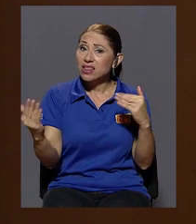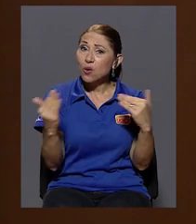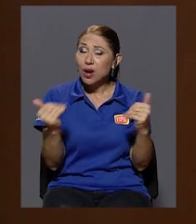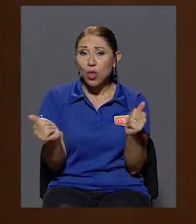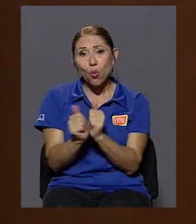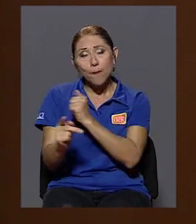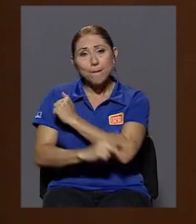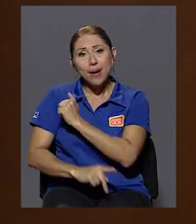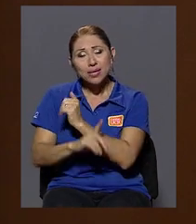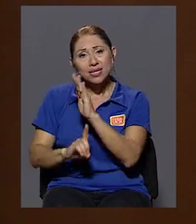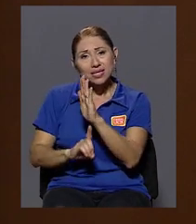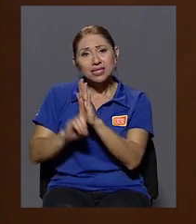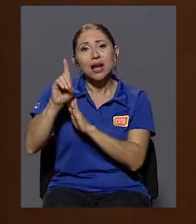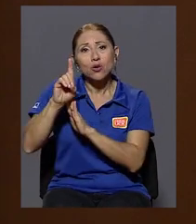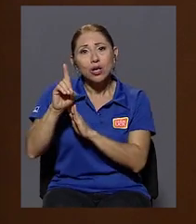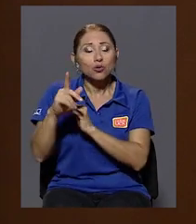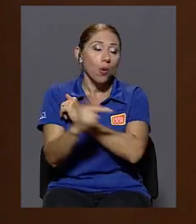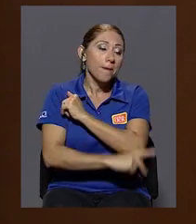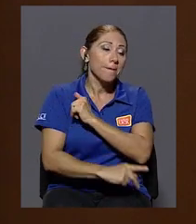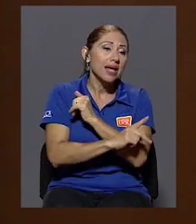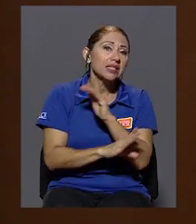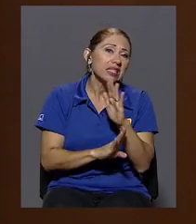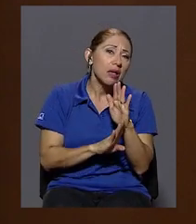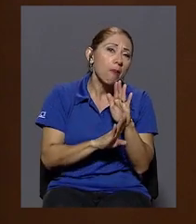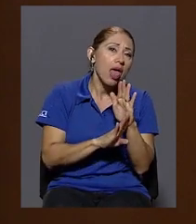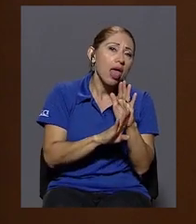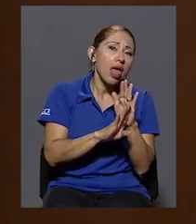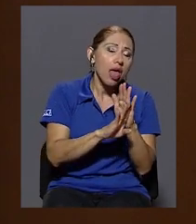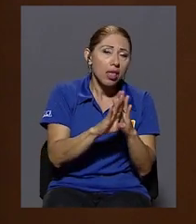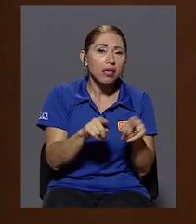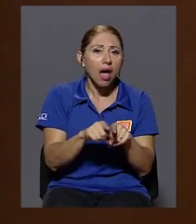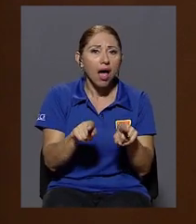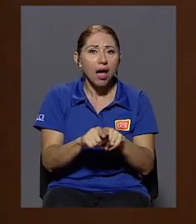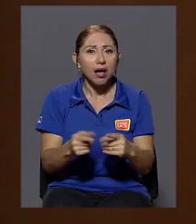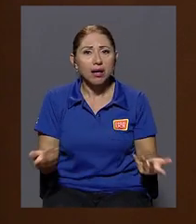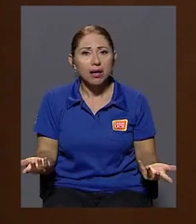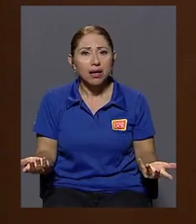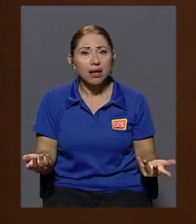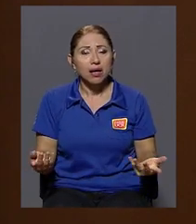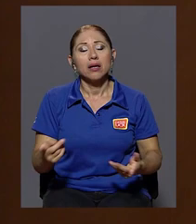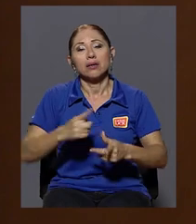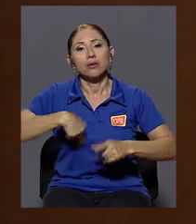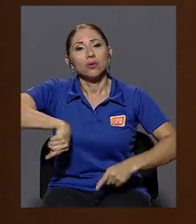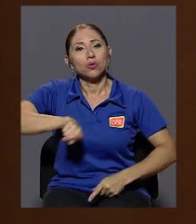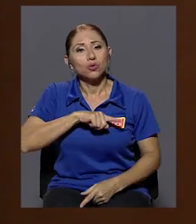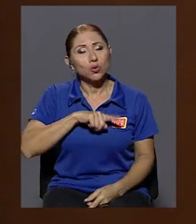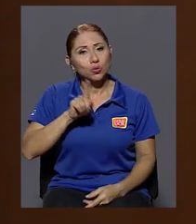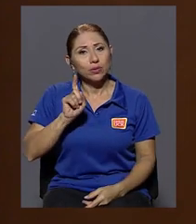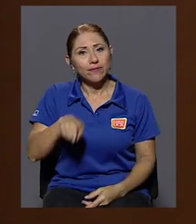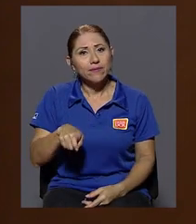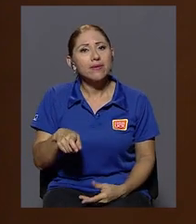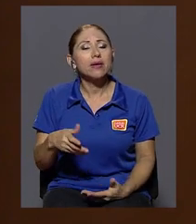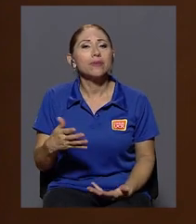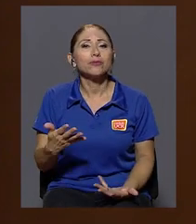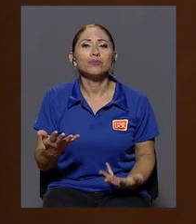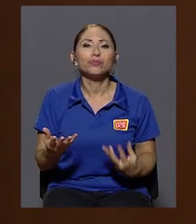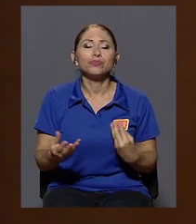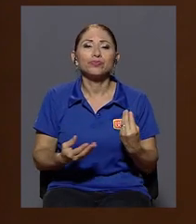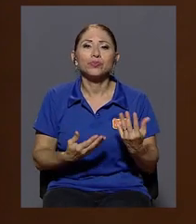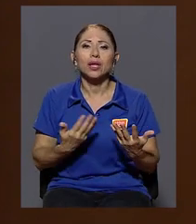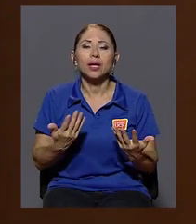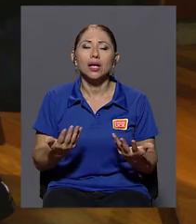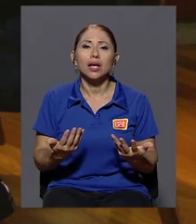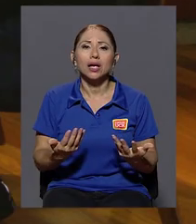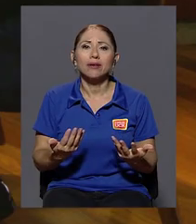países desarrollados o en países menos desarrollados también. Entonces, nosotros tenemos que, en algún